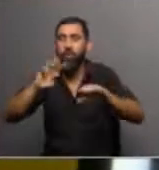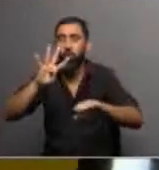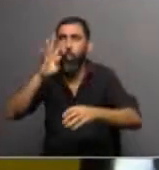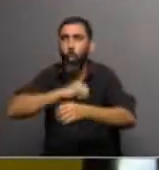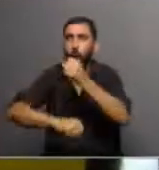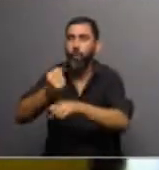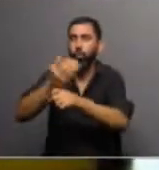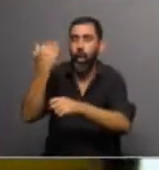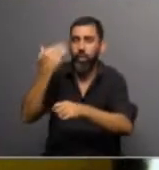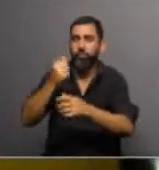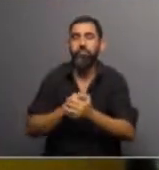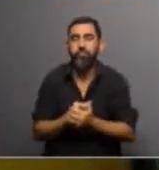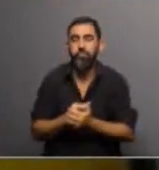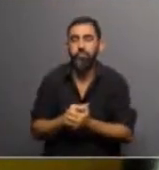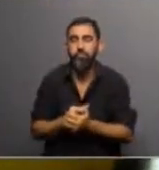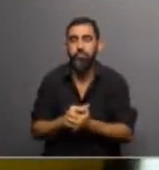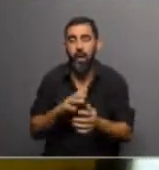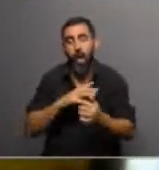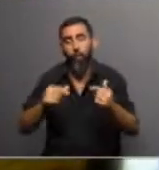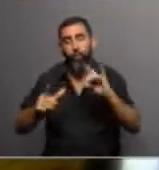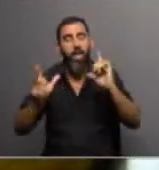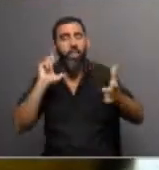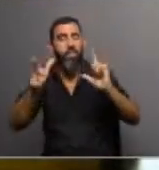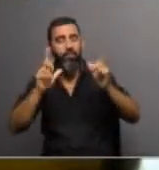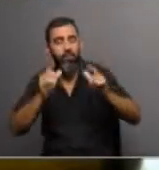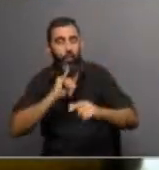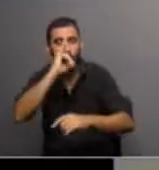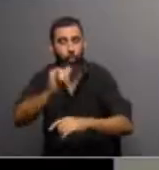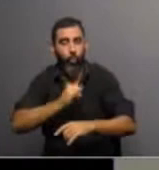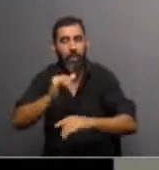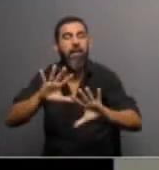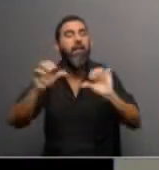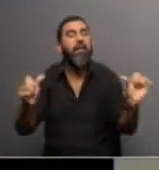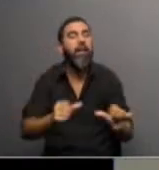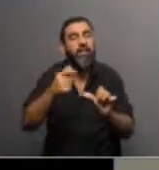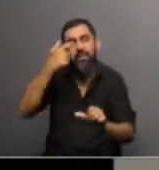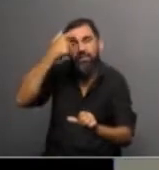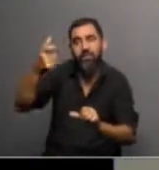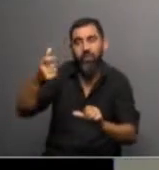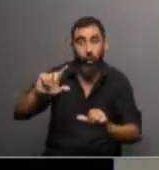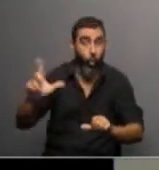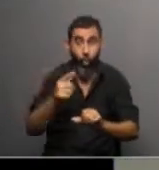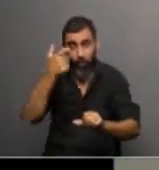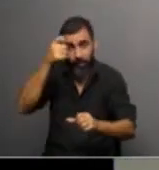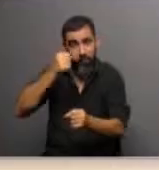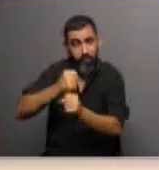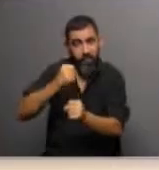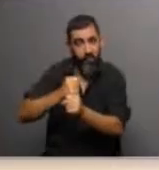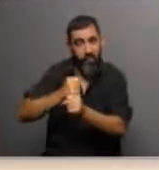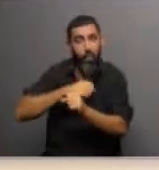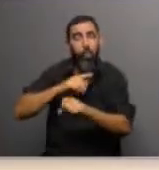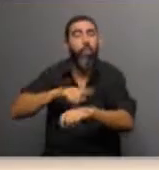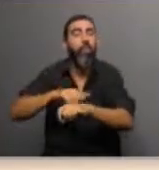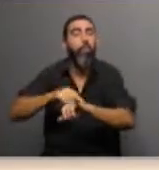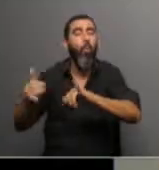años, que se recoge algo que nos va a divertir mucho contarles, que es qué hacen los científicos cuando no son científicos, ¿no? En qué invierten su